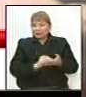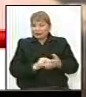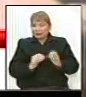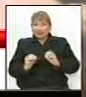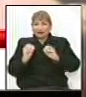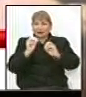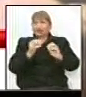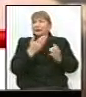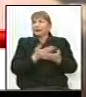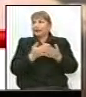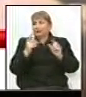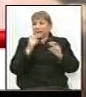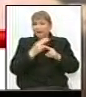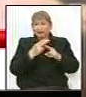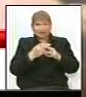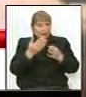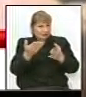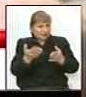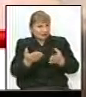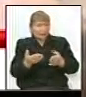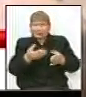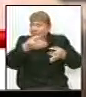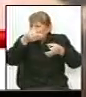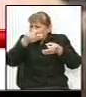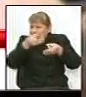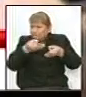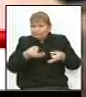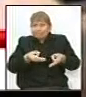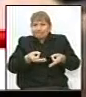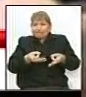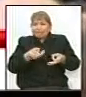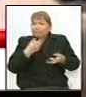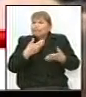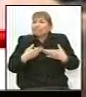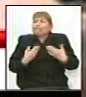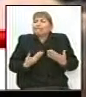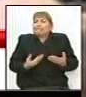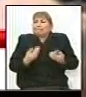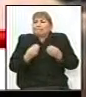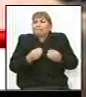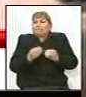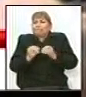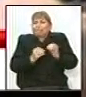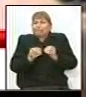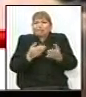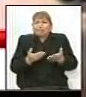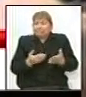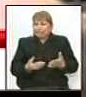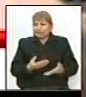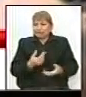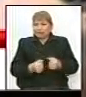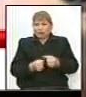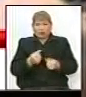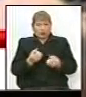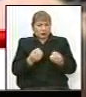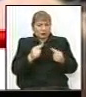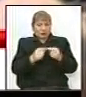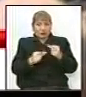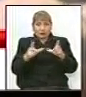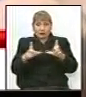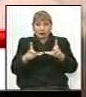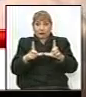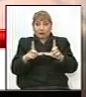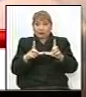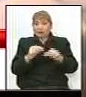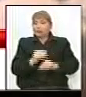los nombres, presidente. Pero si realmente es así, ¿cómo se puede explicar que coincide con el número de DNI y